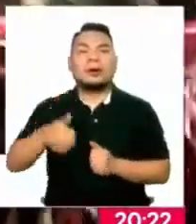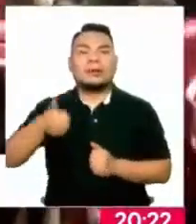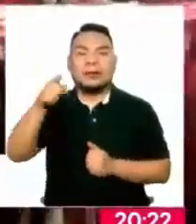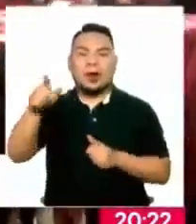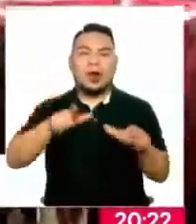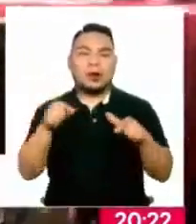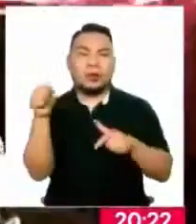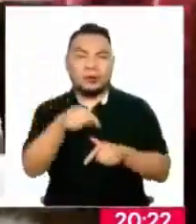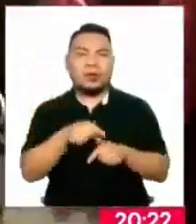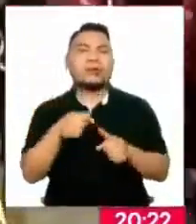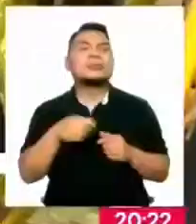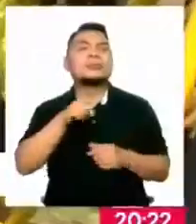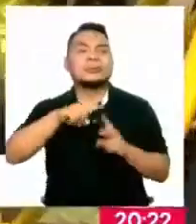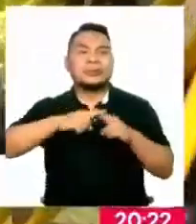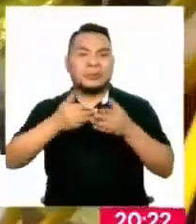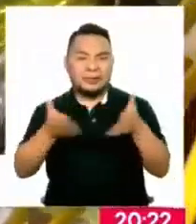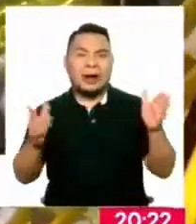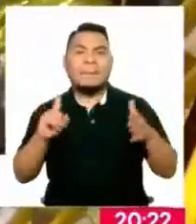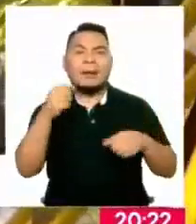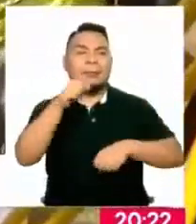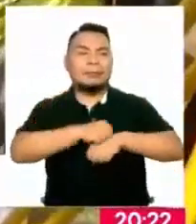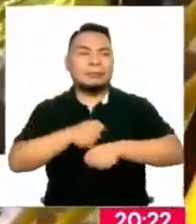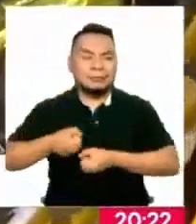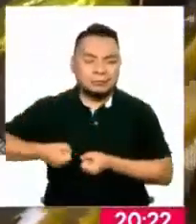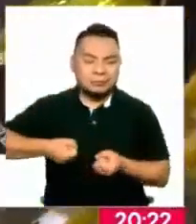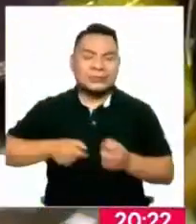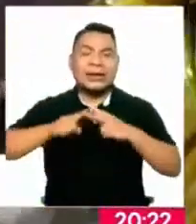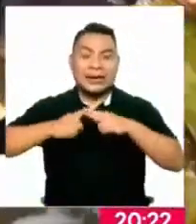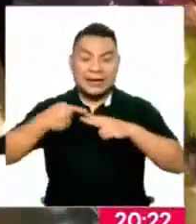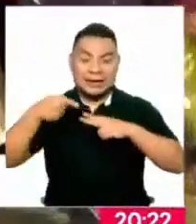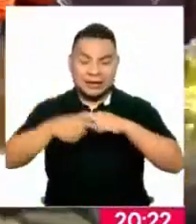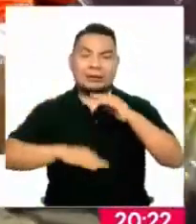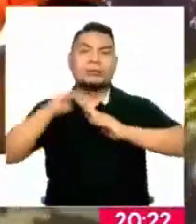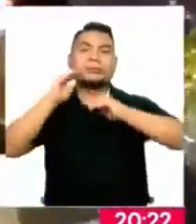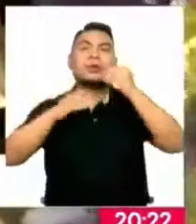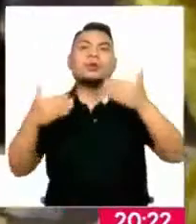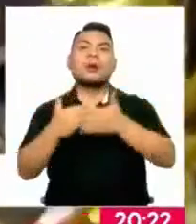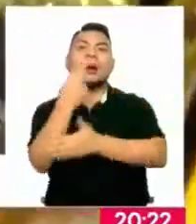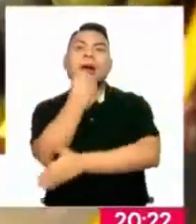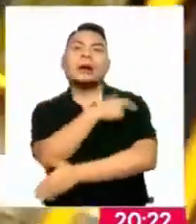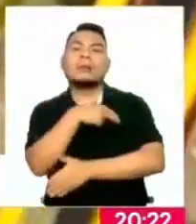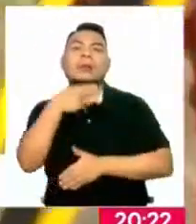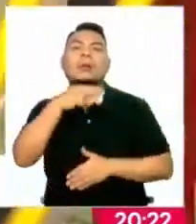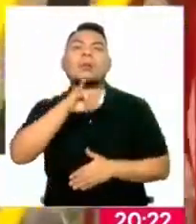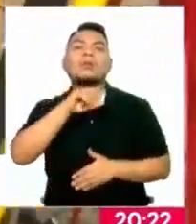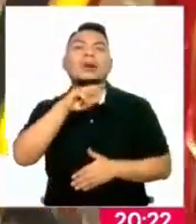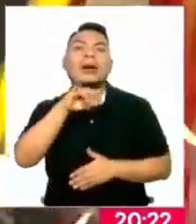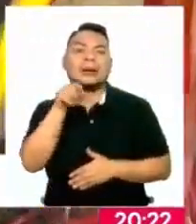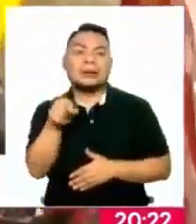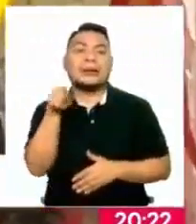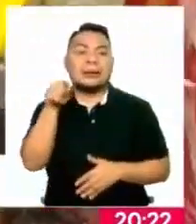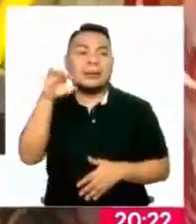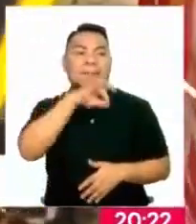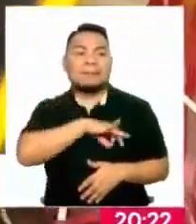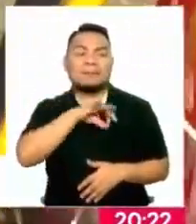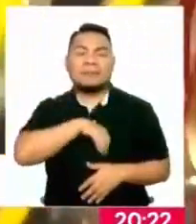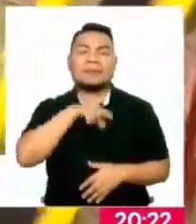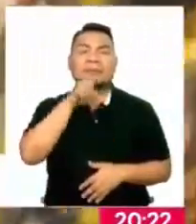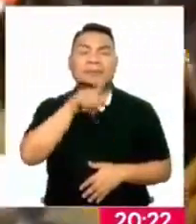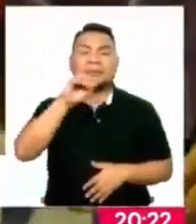de la ceremonia de colocación de la primera piedra e inicio de obras del nuevo hospital de Huari, que beneficiará a